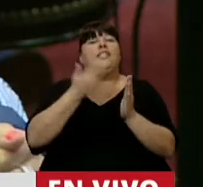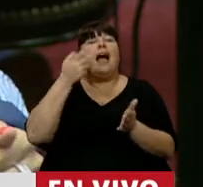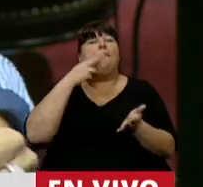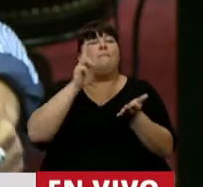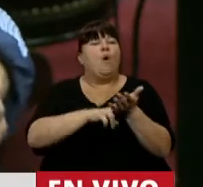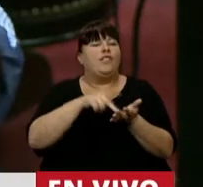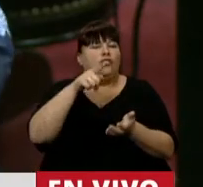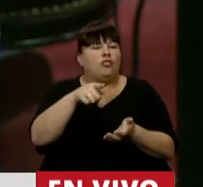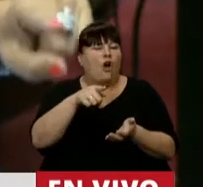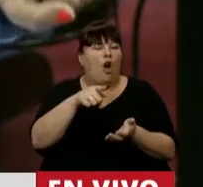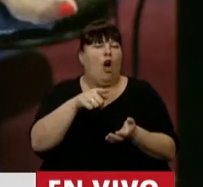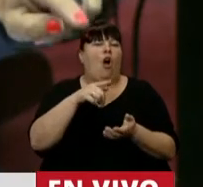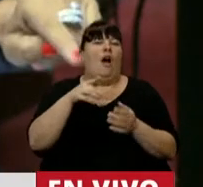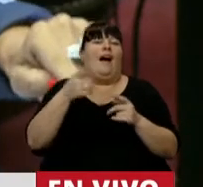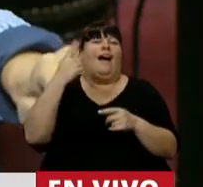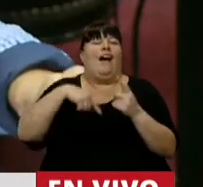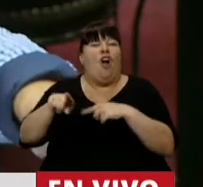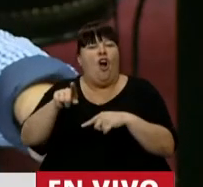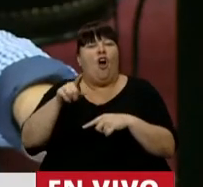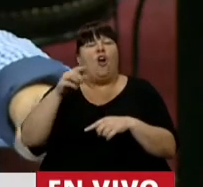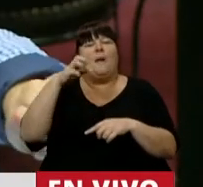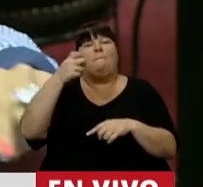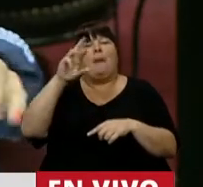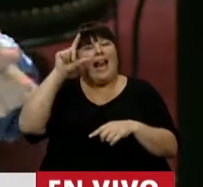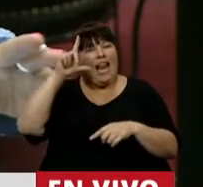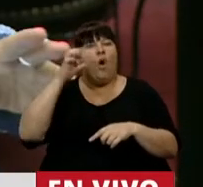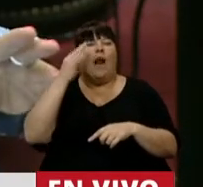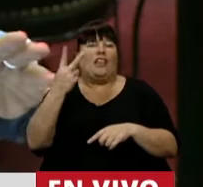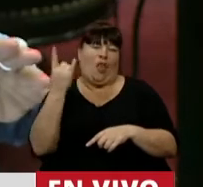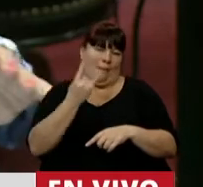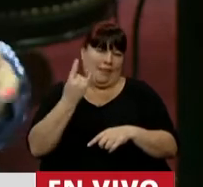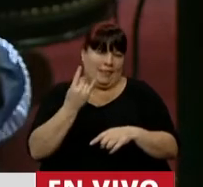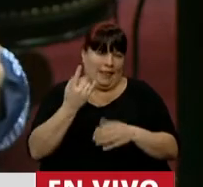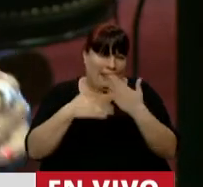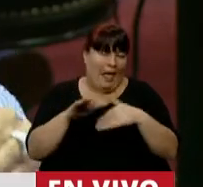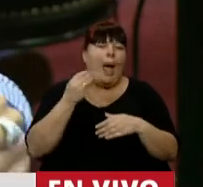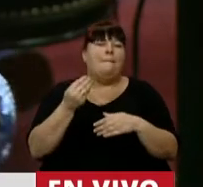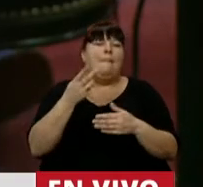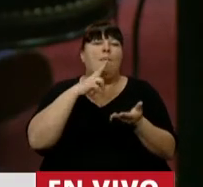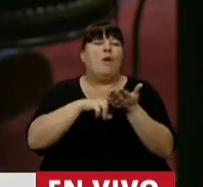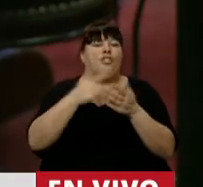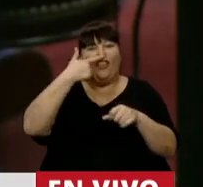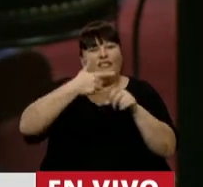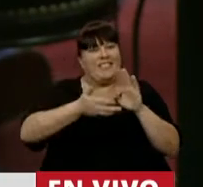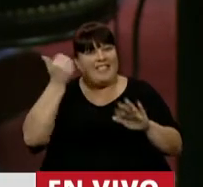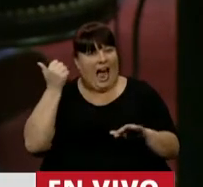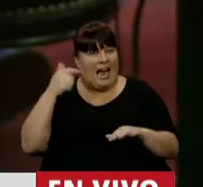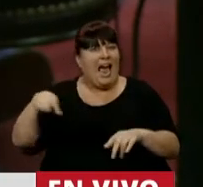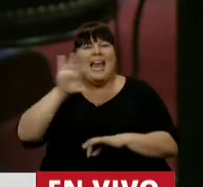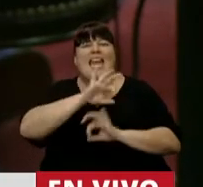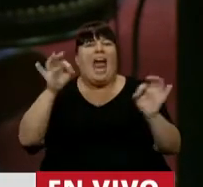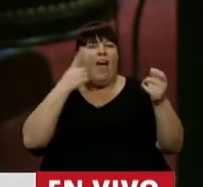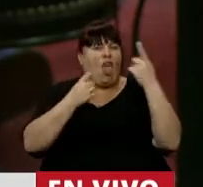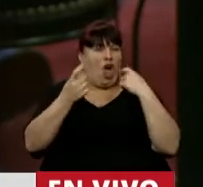hacen abajo del paralelo 42, una ficción, para desgravar el combustible y nadie